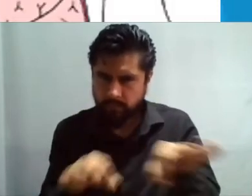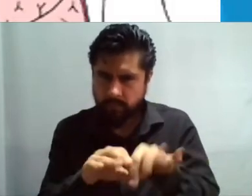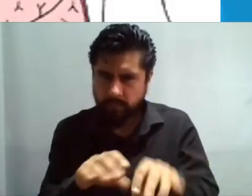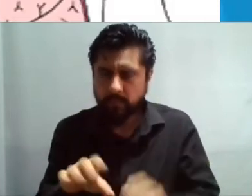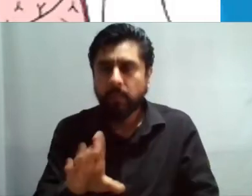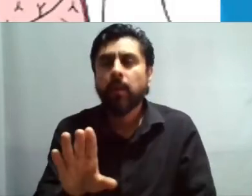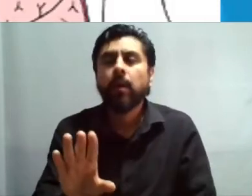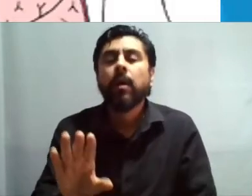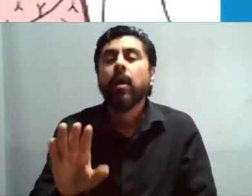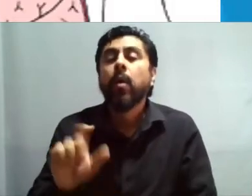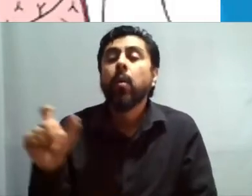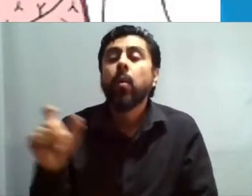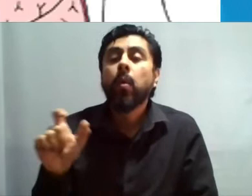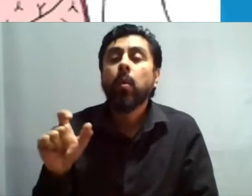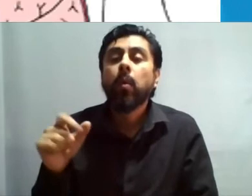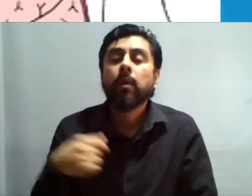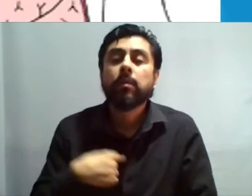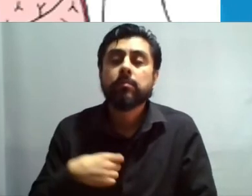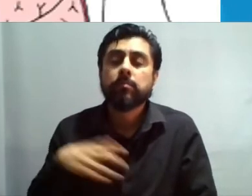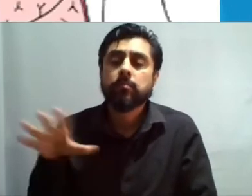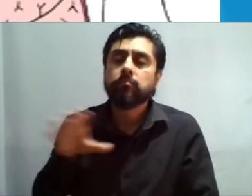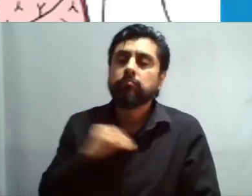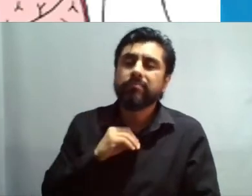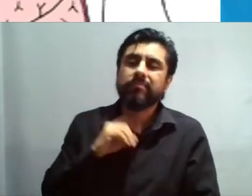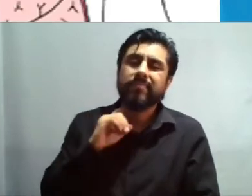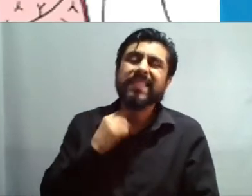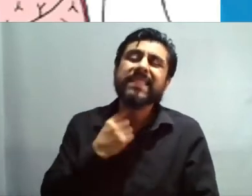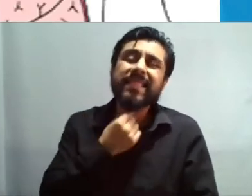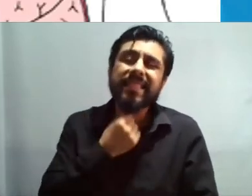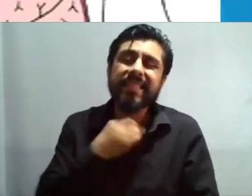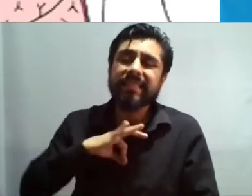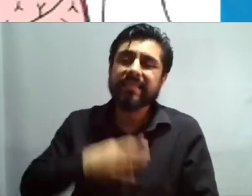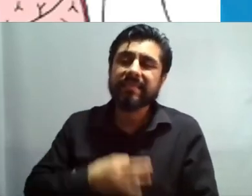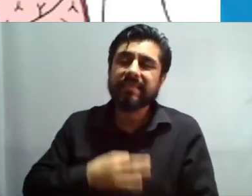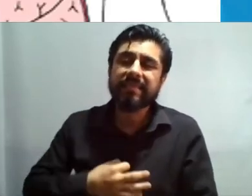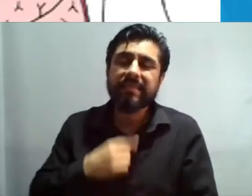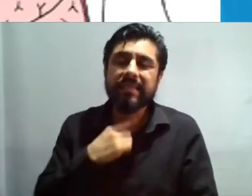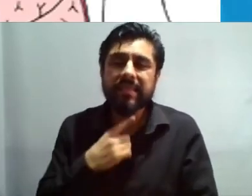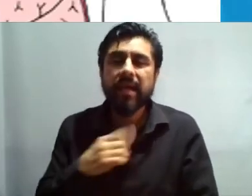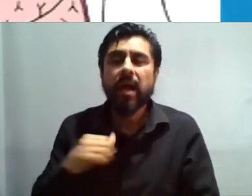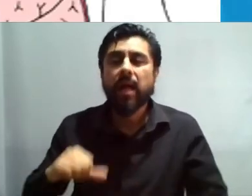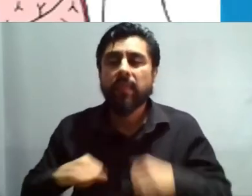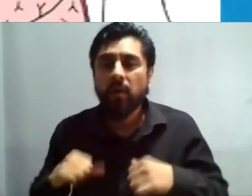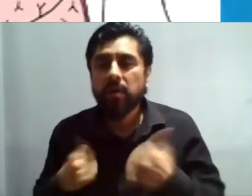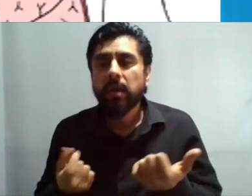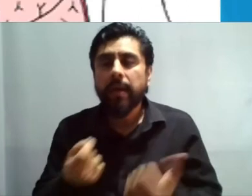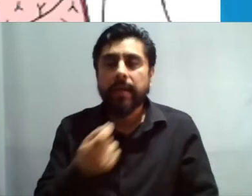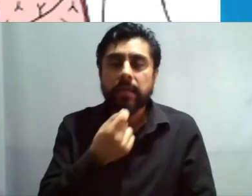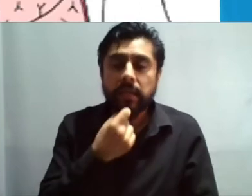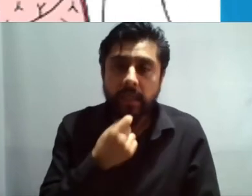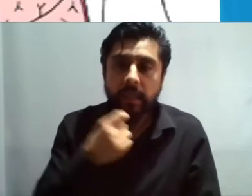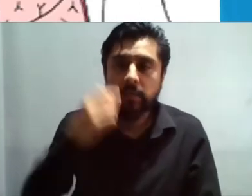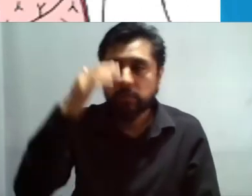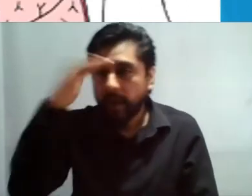la garganta, a cualquier edad, no nada más el niñito de la foto, ya sea adolescentes, pacientes pediátricos,